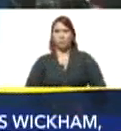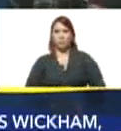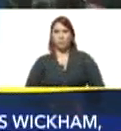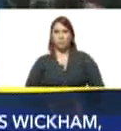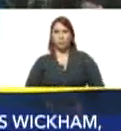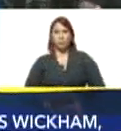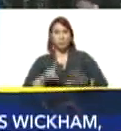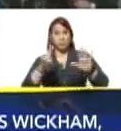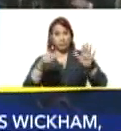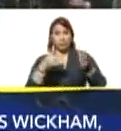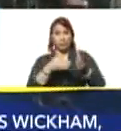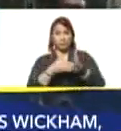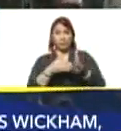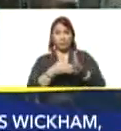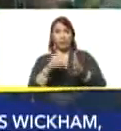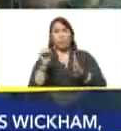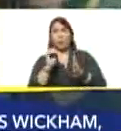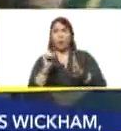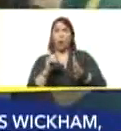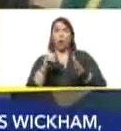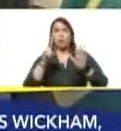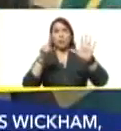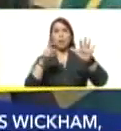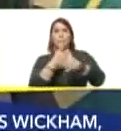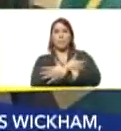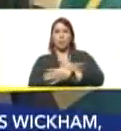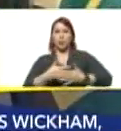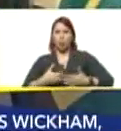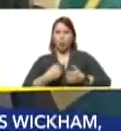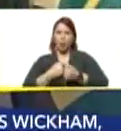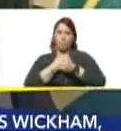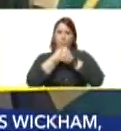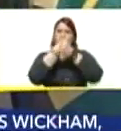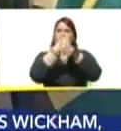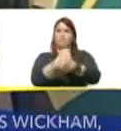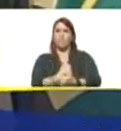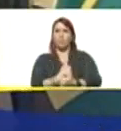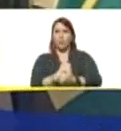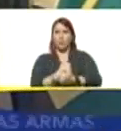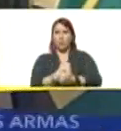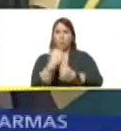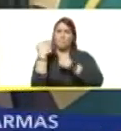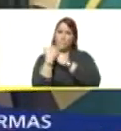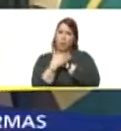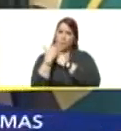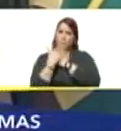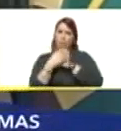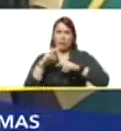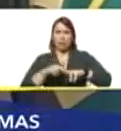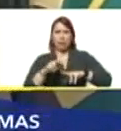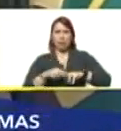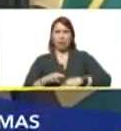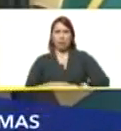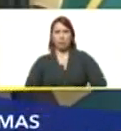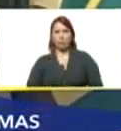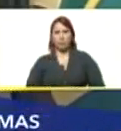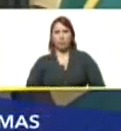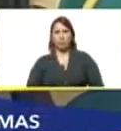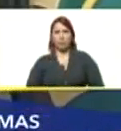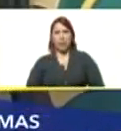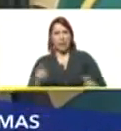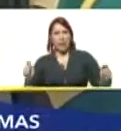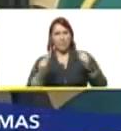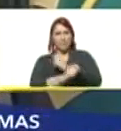De 6.000, de 6 millones de almas amorosas para abrazar a Haití y sacarlo de la pesadilla y la